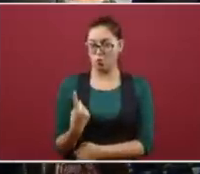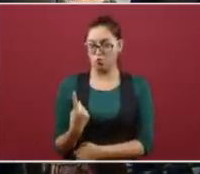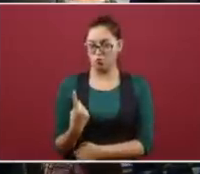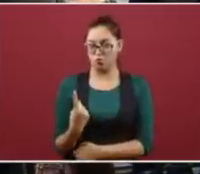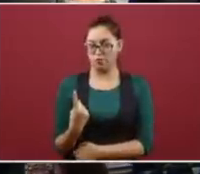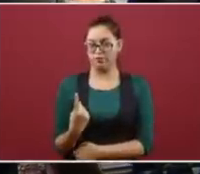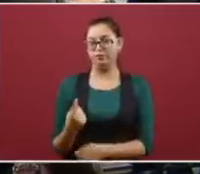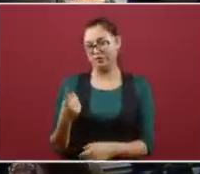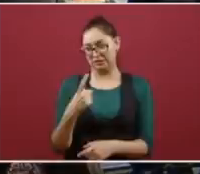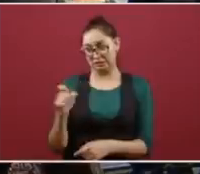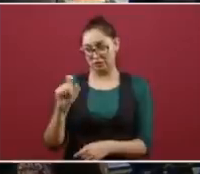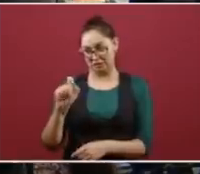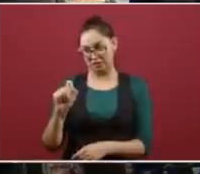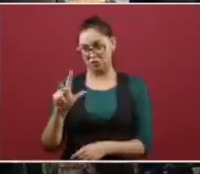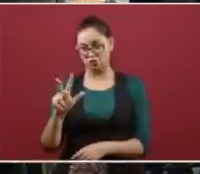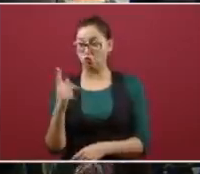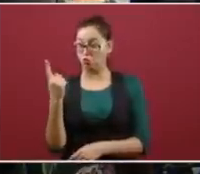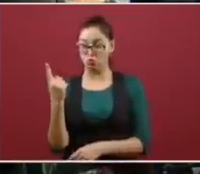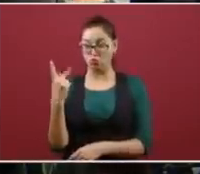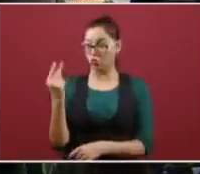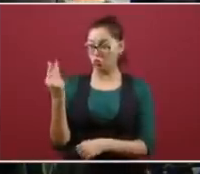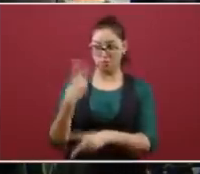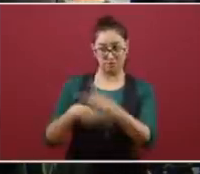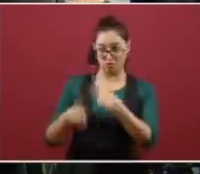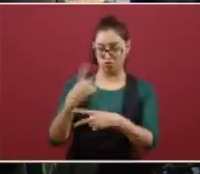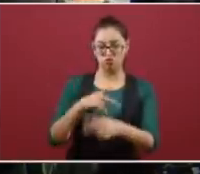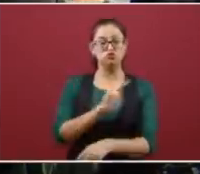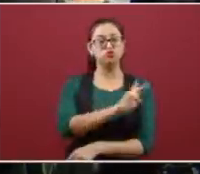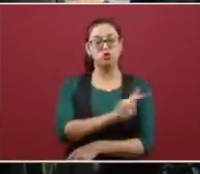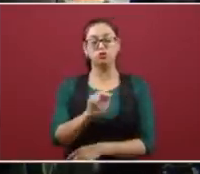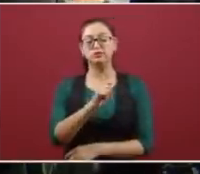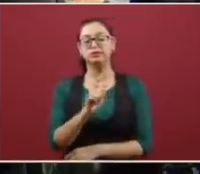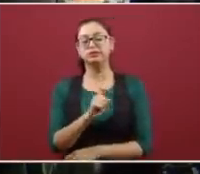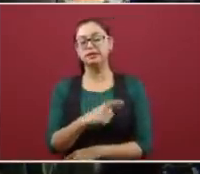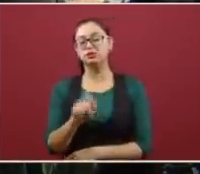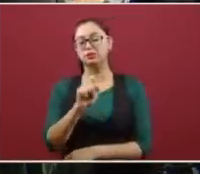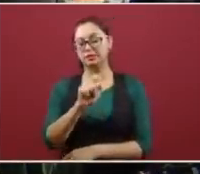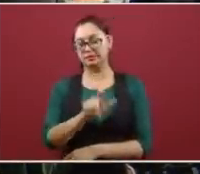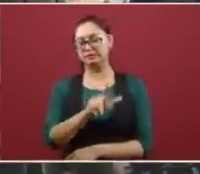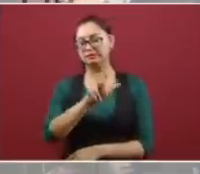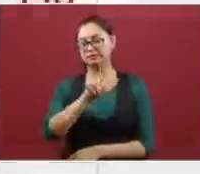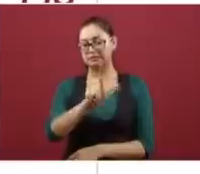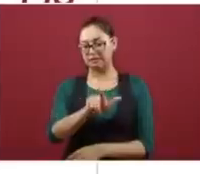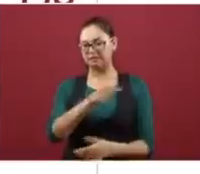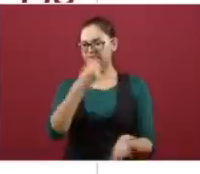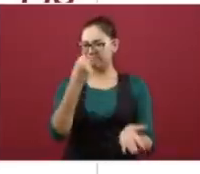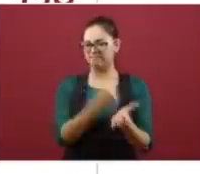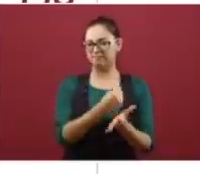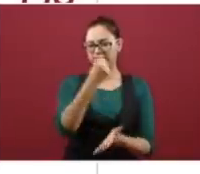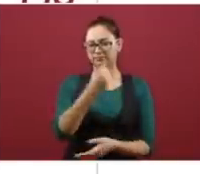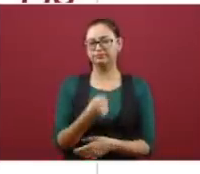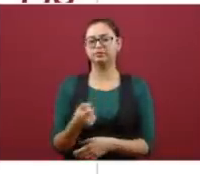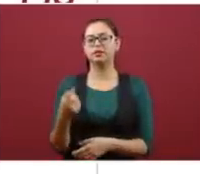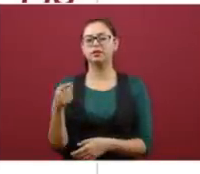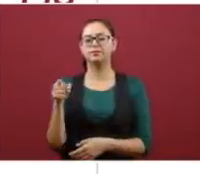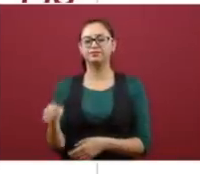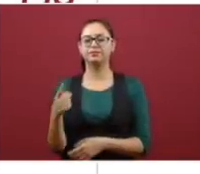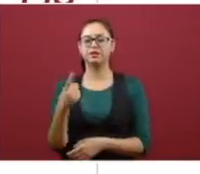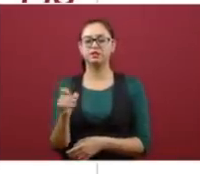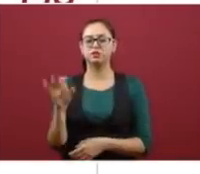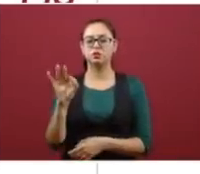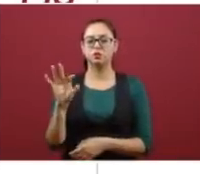128 por la totalidad de la cámara de diputados que fue 143